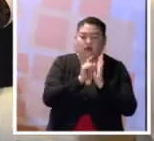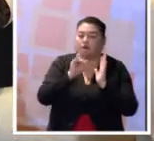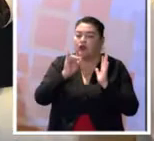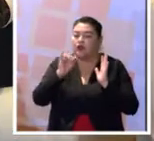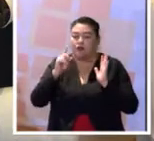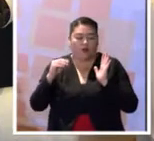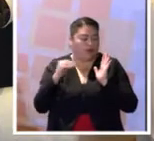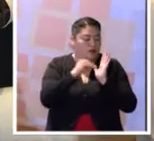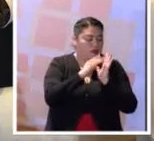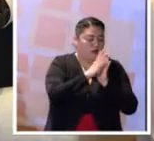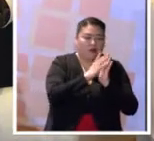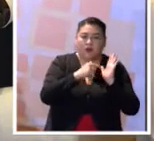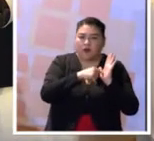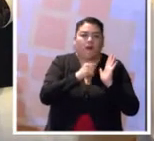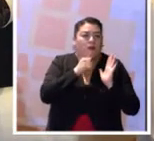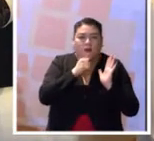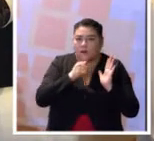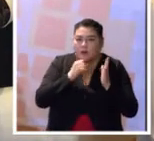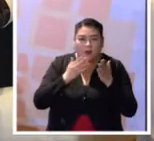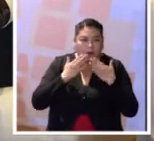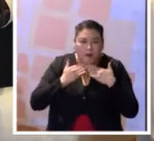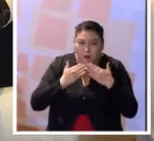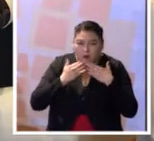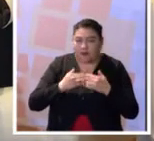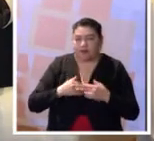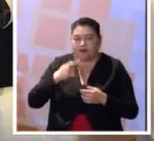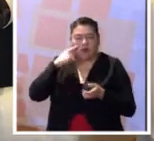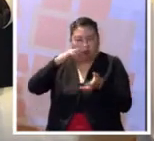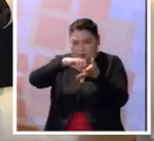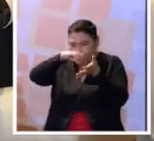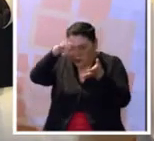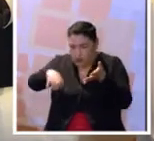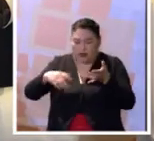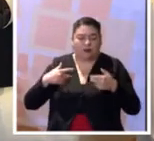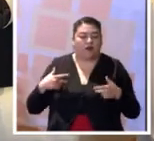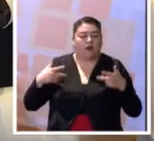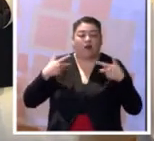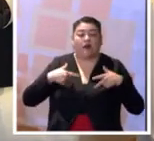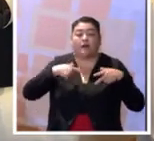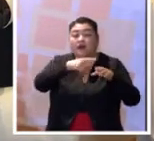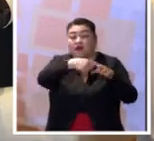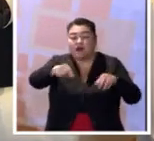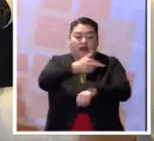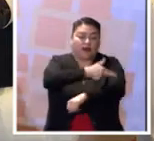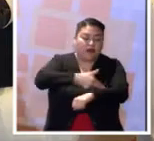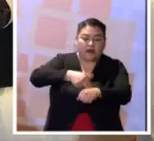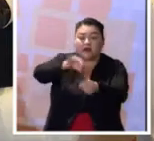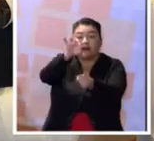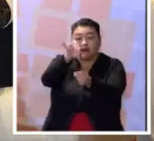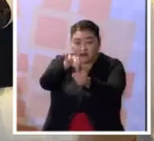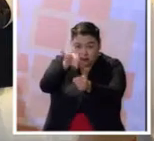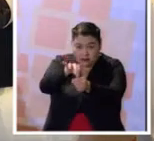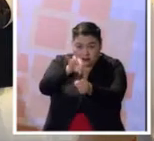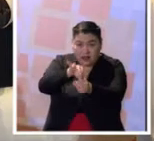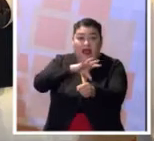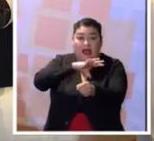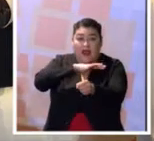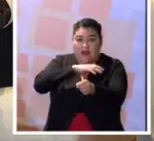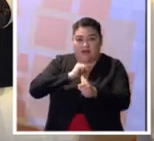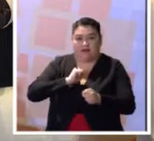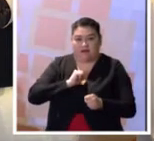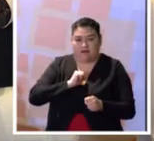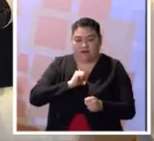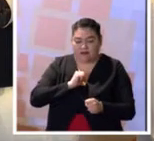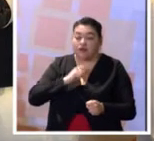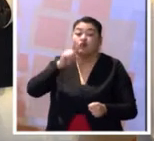bien la nulidad de una elección cuando esté probada violencia política de género en contra